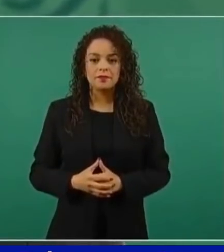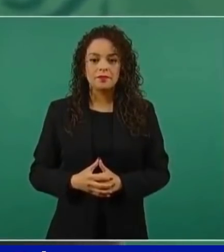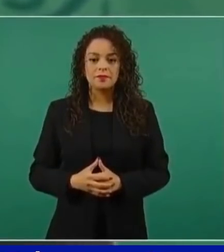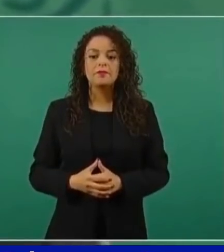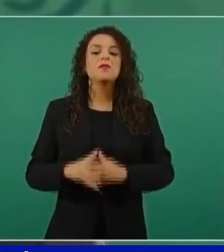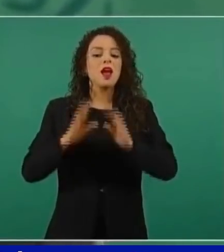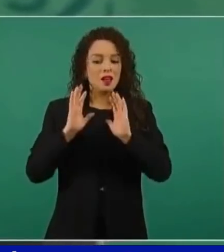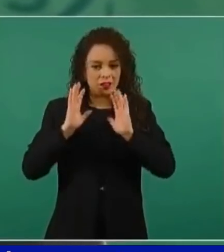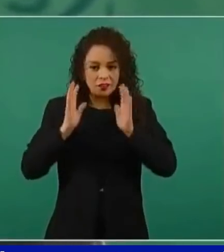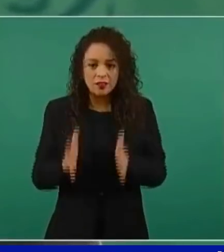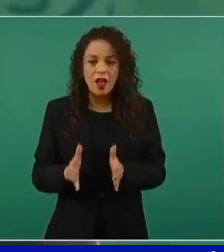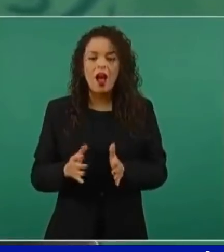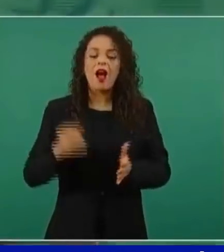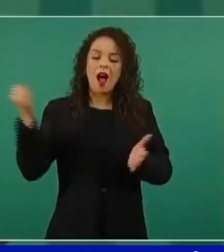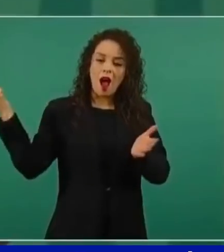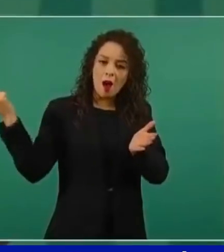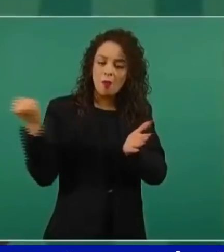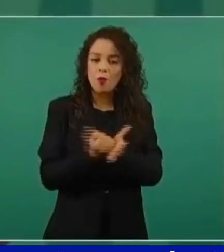se aprobó esa reforma.